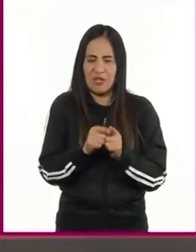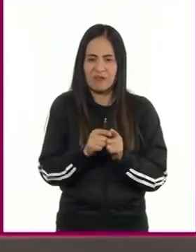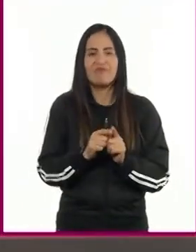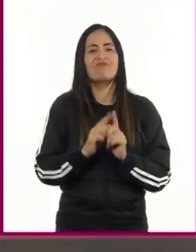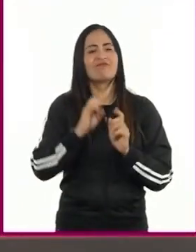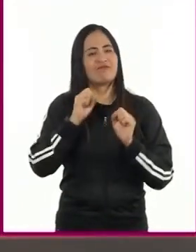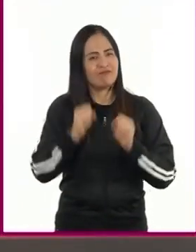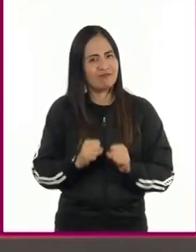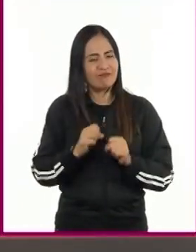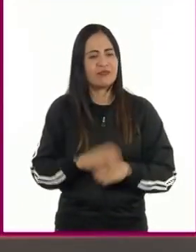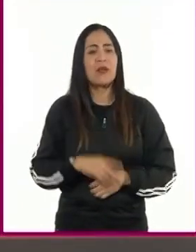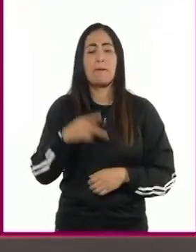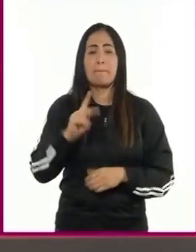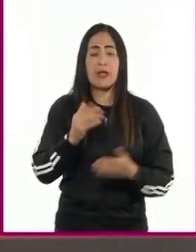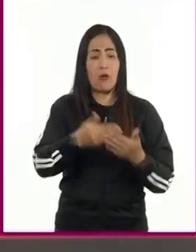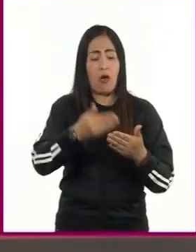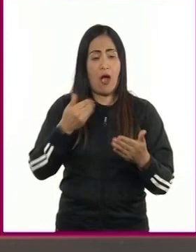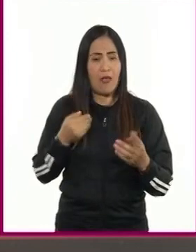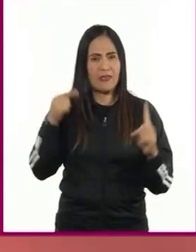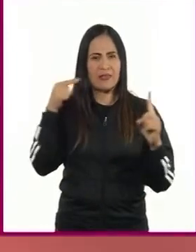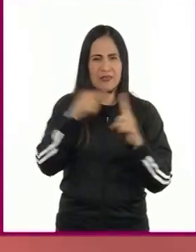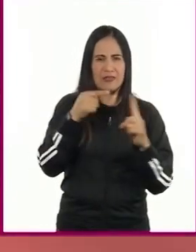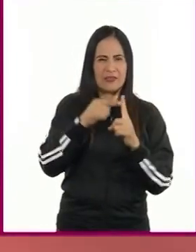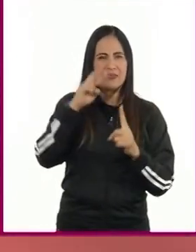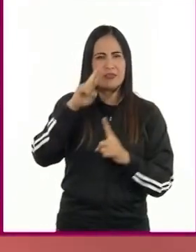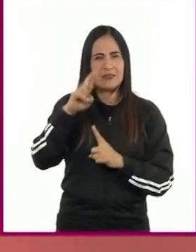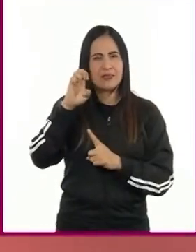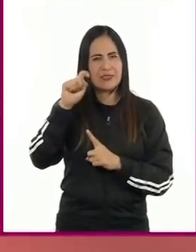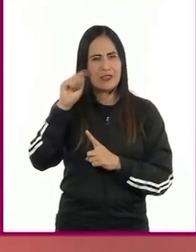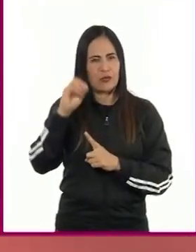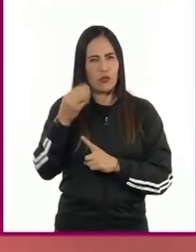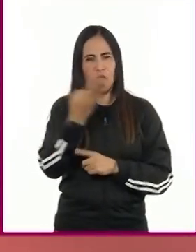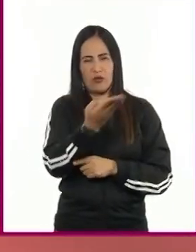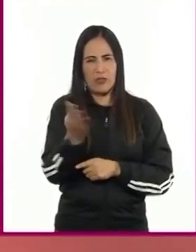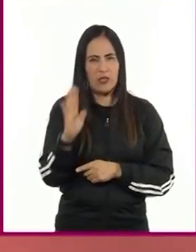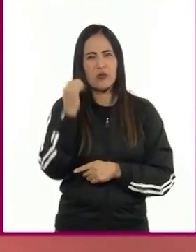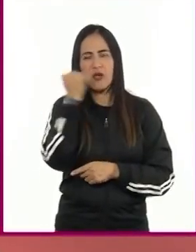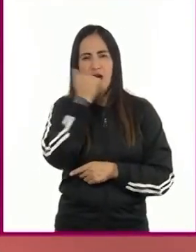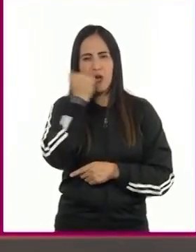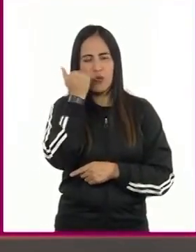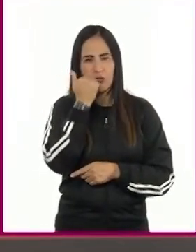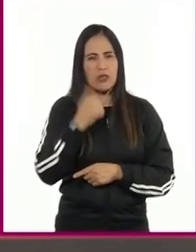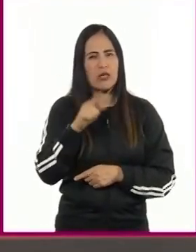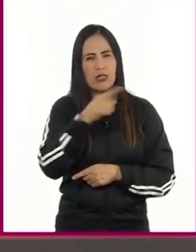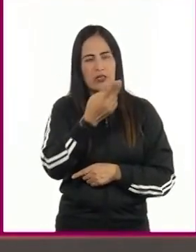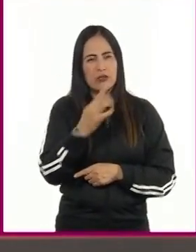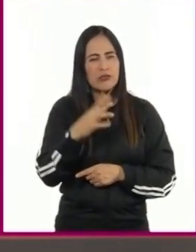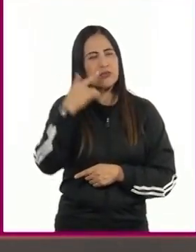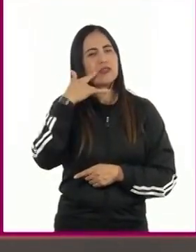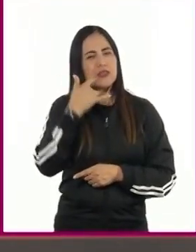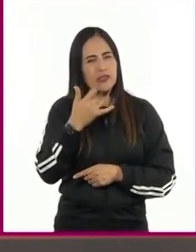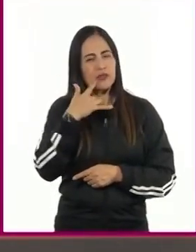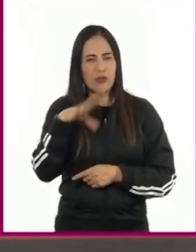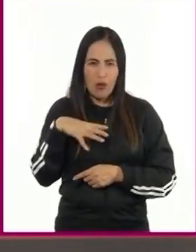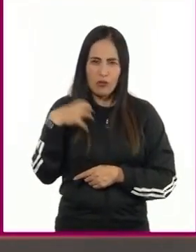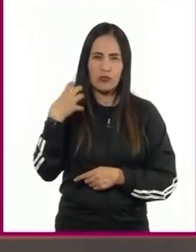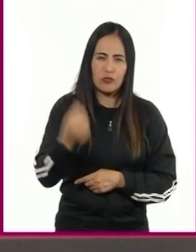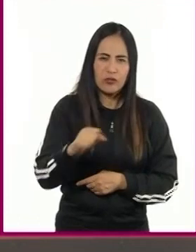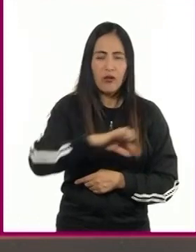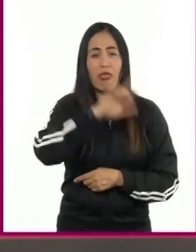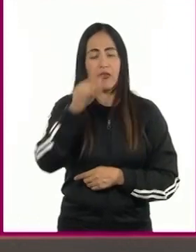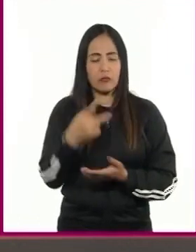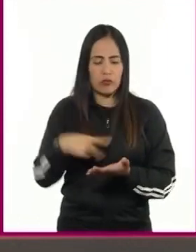Daniel, pero antes permíteme dejarles un reto a las alumnas y alumnos para que favorezcan su trabajo al momento de poner en práctica su